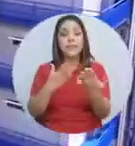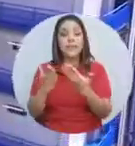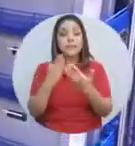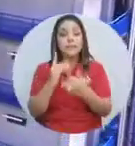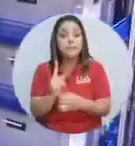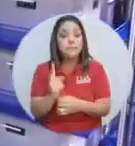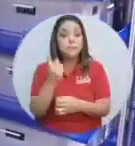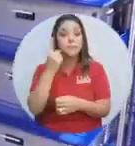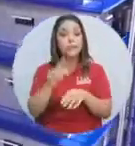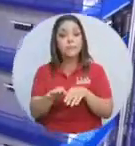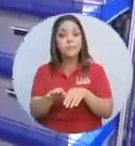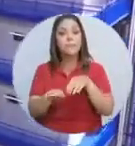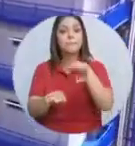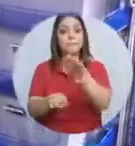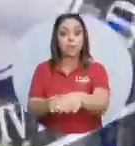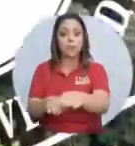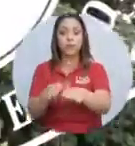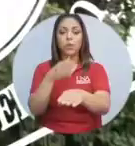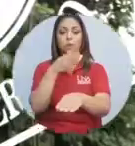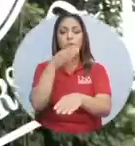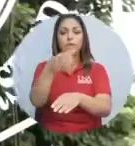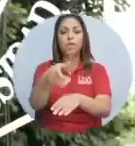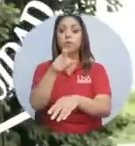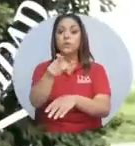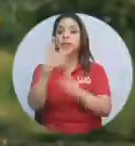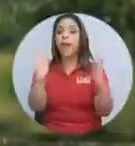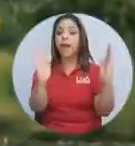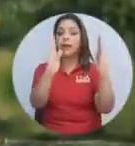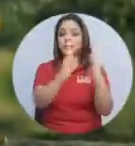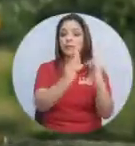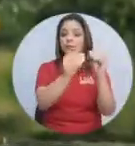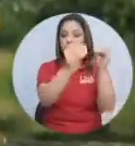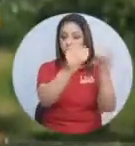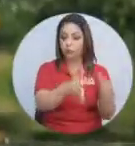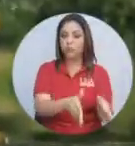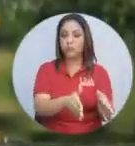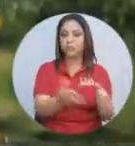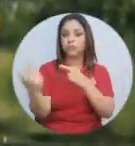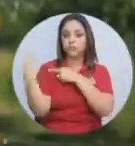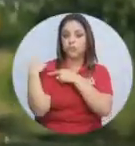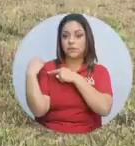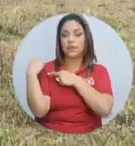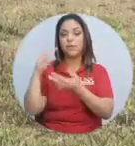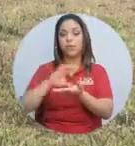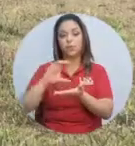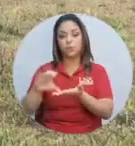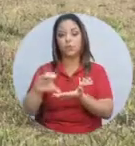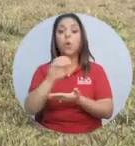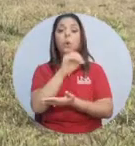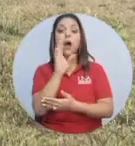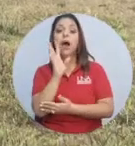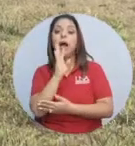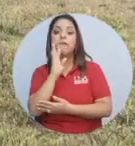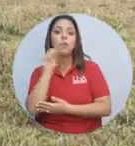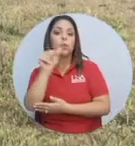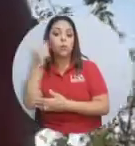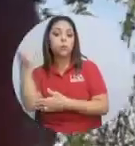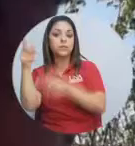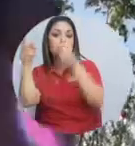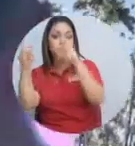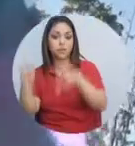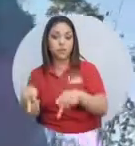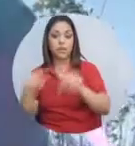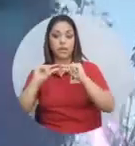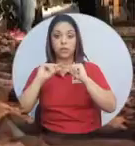primer paso y una primera recomendación es acérquese al profesor a cargo del curso, ¿verdad? O hable con alguna